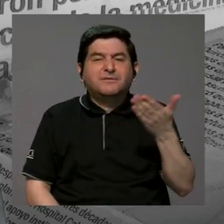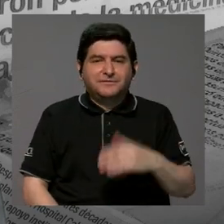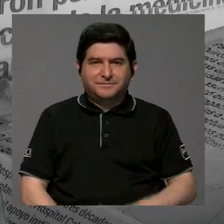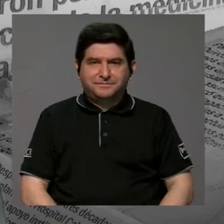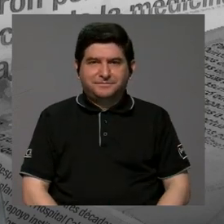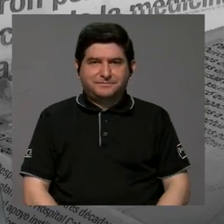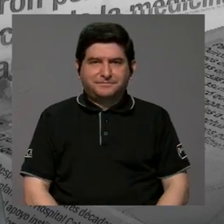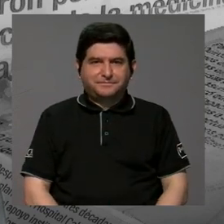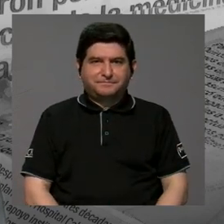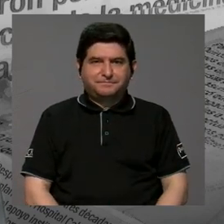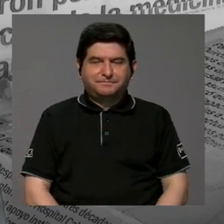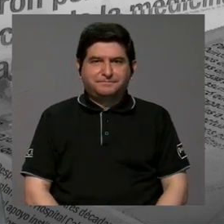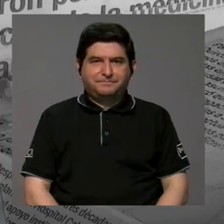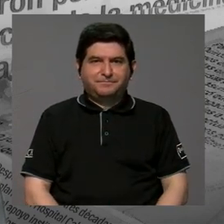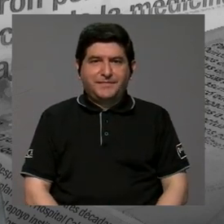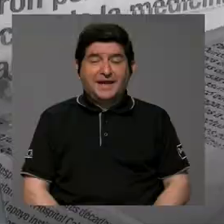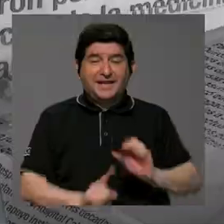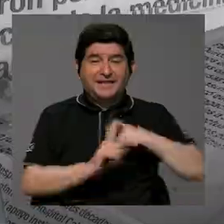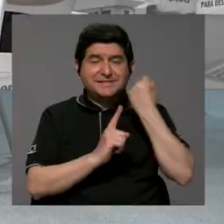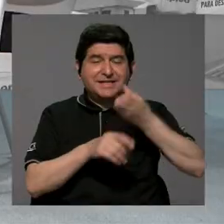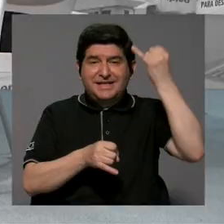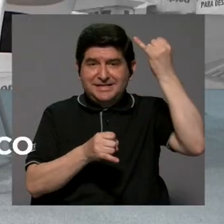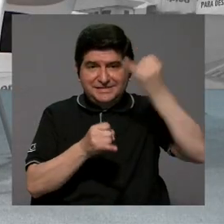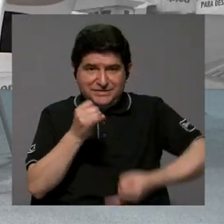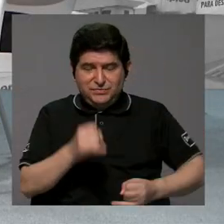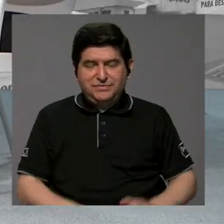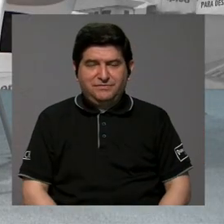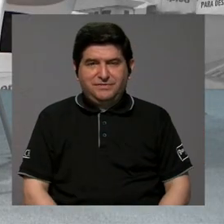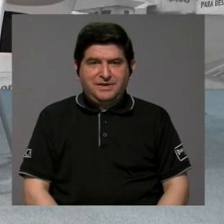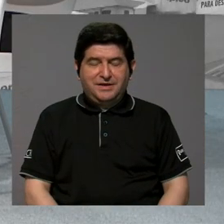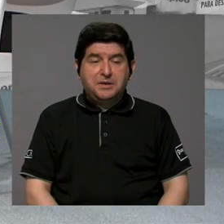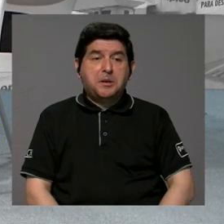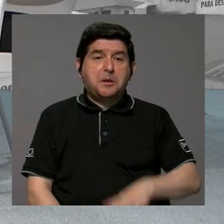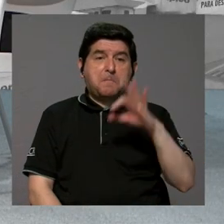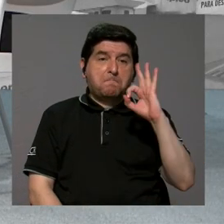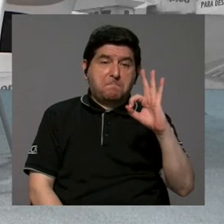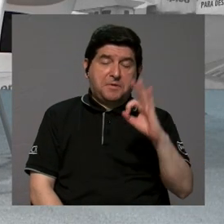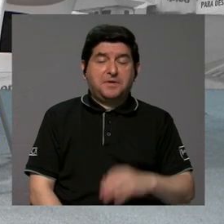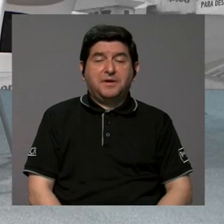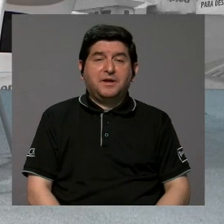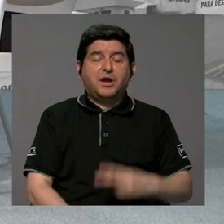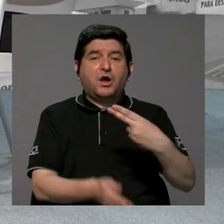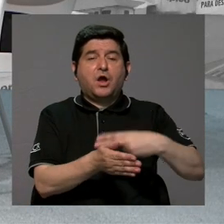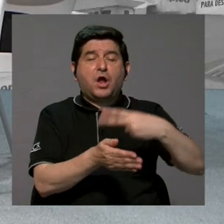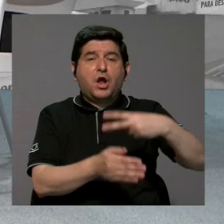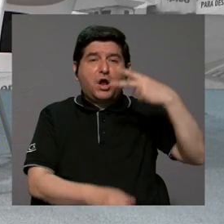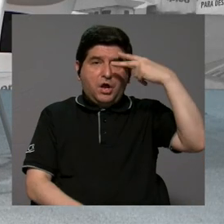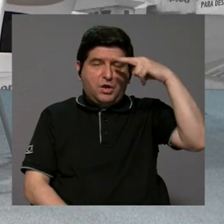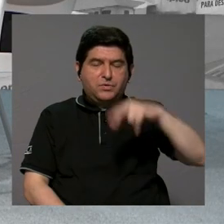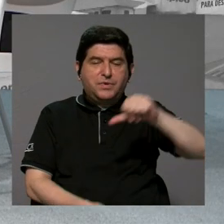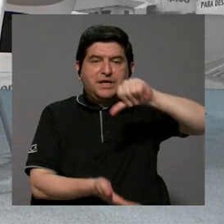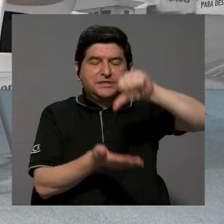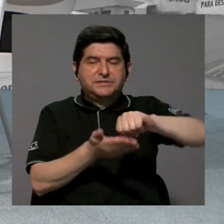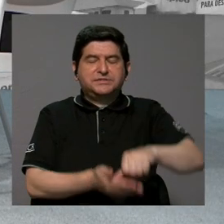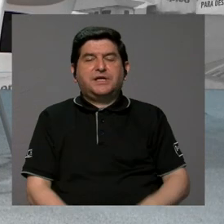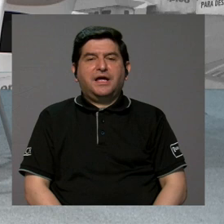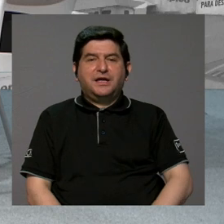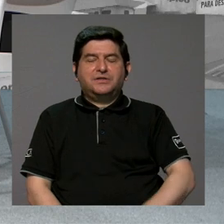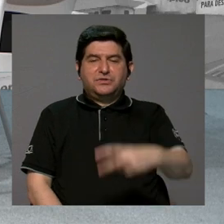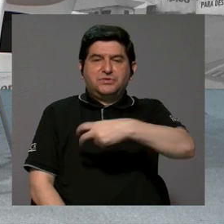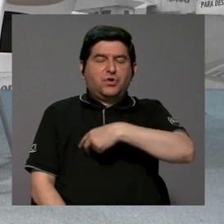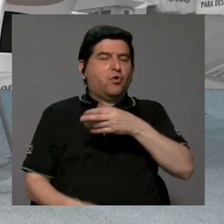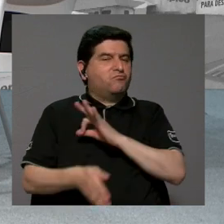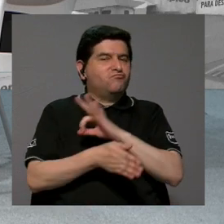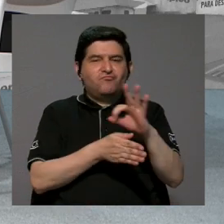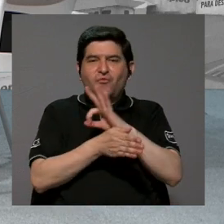que es la estocada final. La estocada final es, bueno, el Hospital México, el Centro de Trasplante del Hospital México no